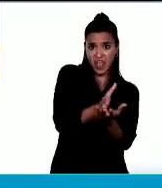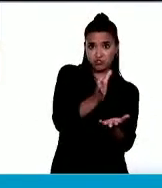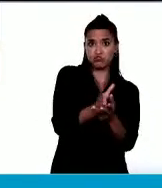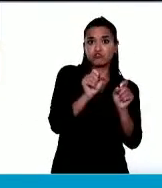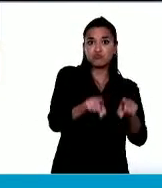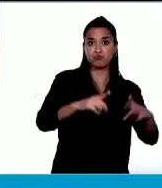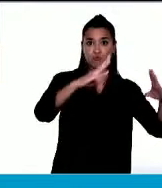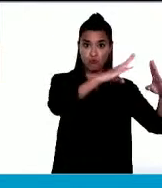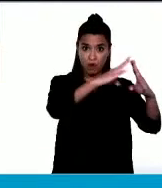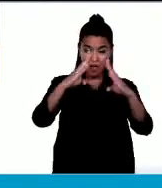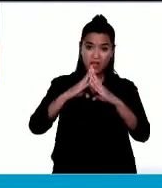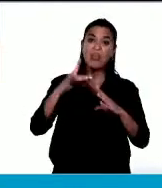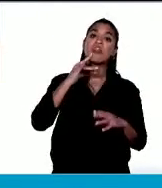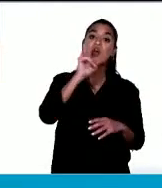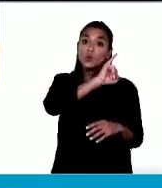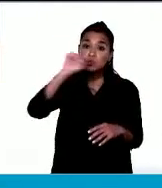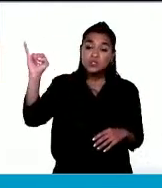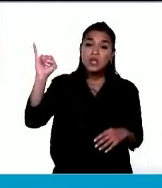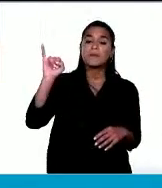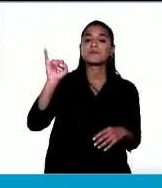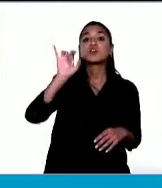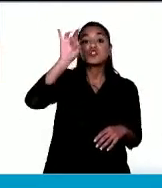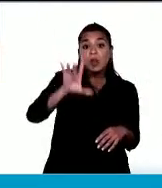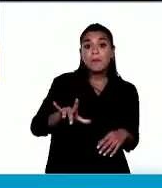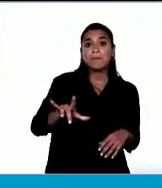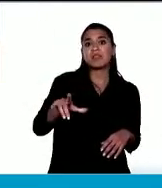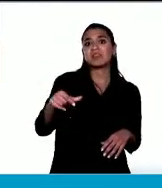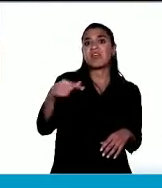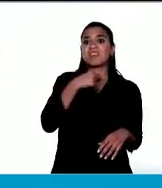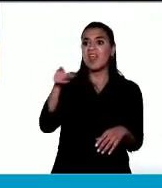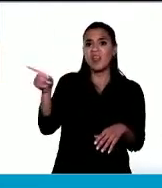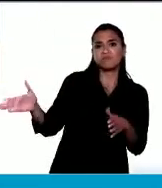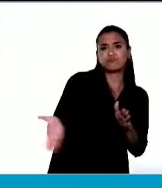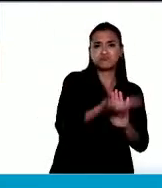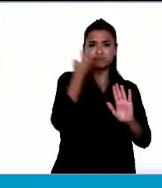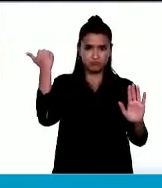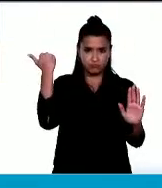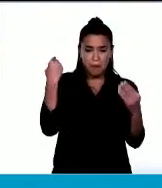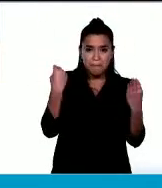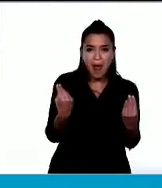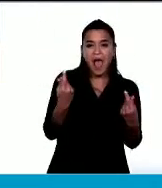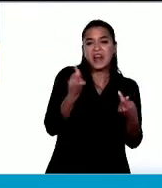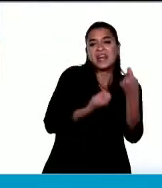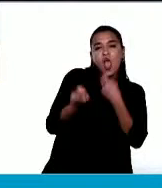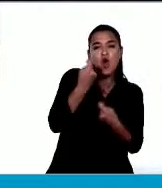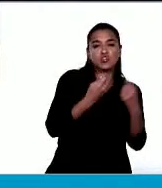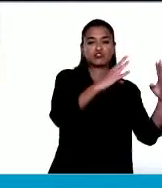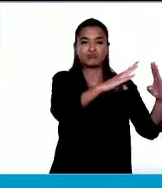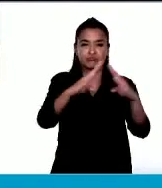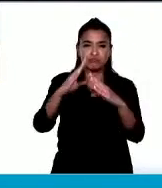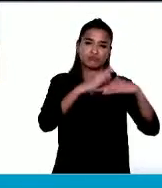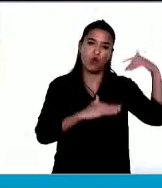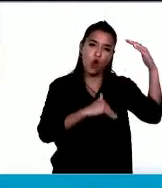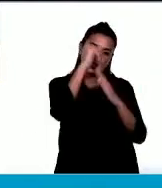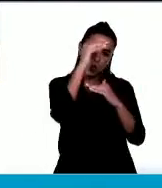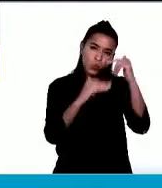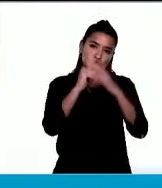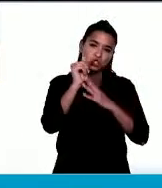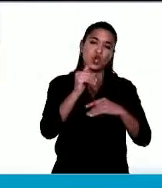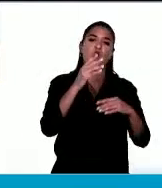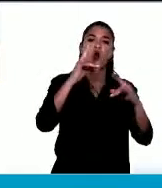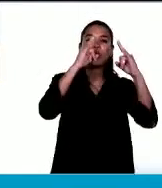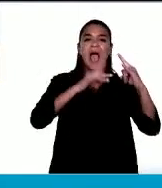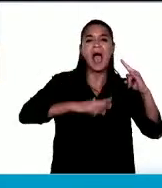vivienda y denunciando que solo buscan desalojarlos para hacer negocios inmobiliarios como la construcción de